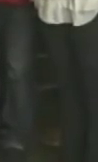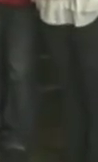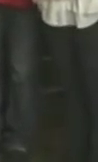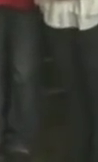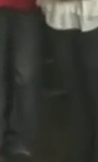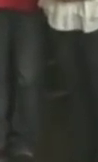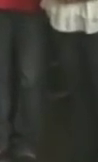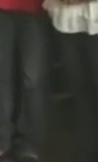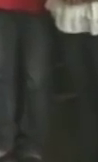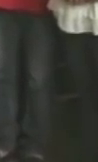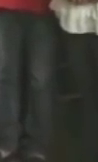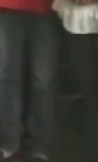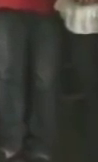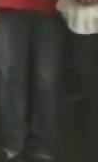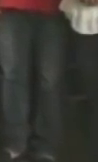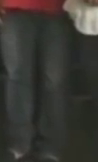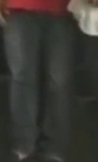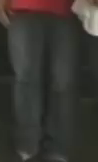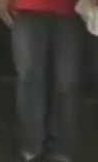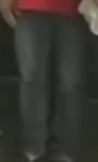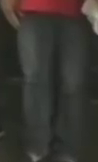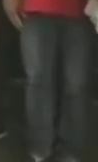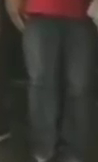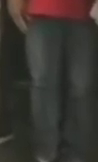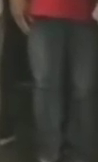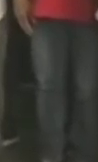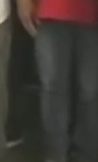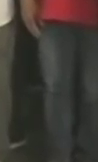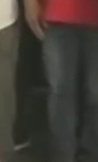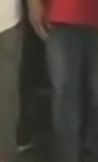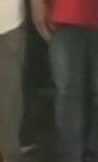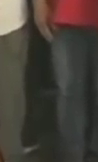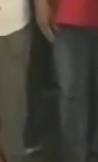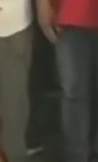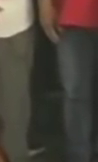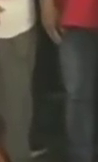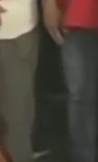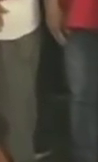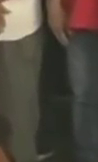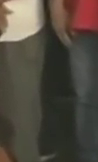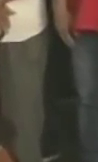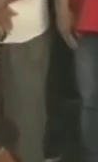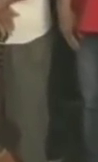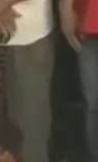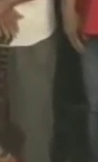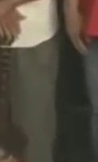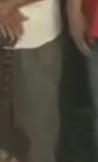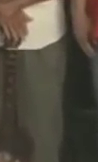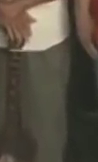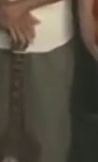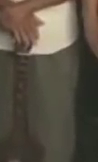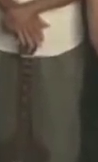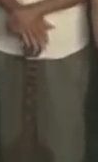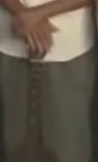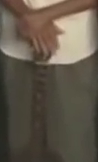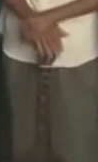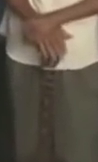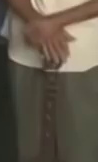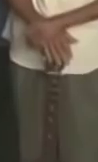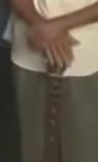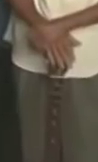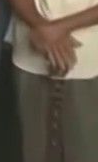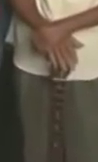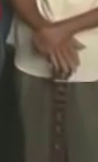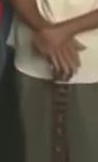vicealmirante Bastidas Velázquez, Pedro Gutiérrez, contraalmirante de la milicia. Me acompaña la